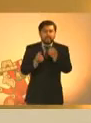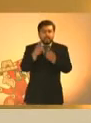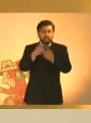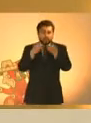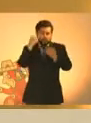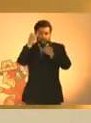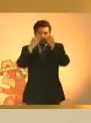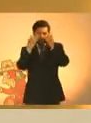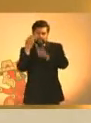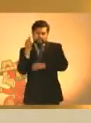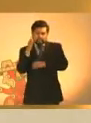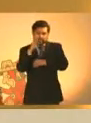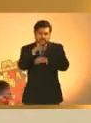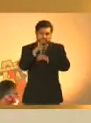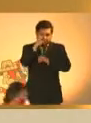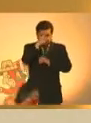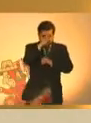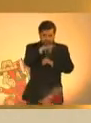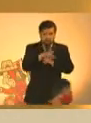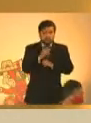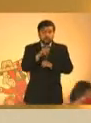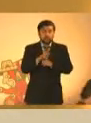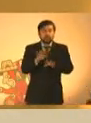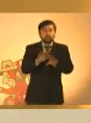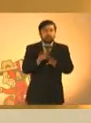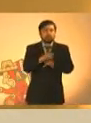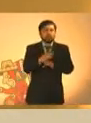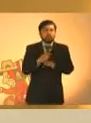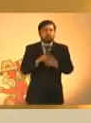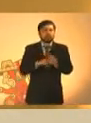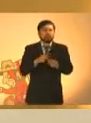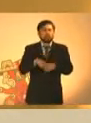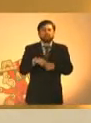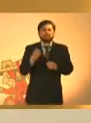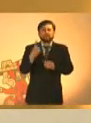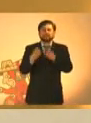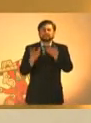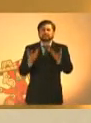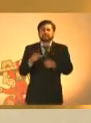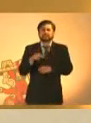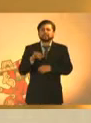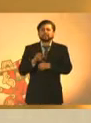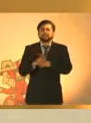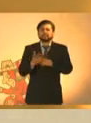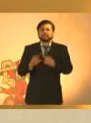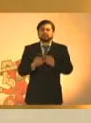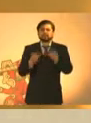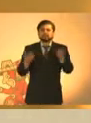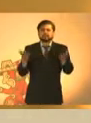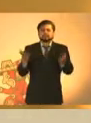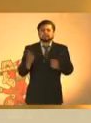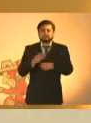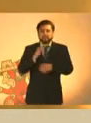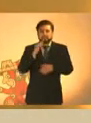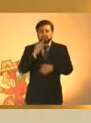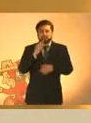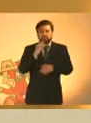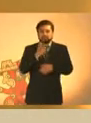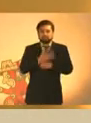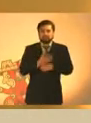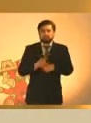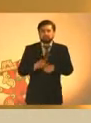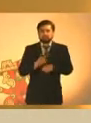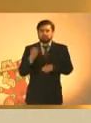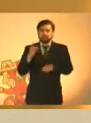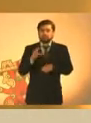la novela convirtiéndola en una novela sin contenido como tantas por ahí que aparecen de historiadores pichurri en méxico ahí